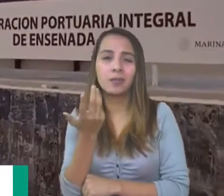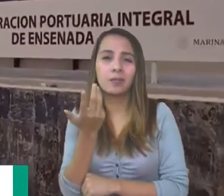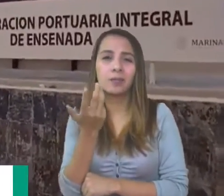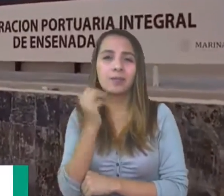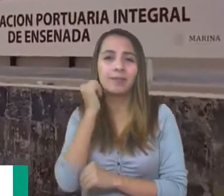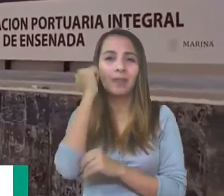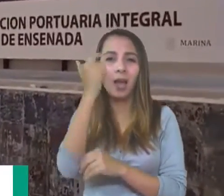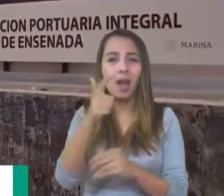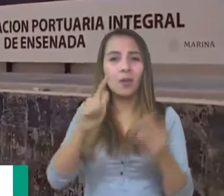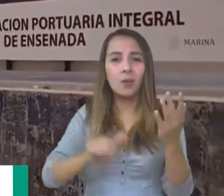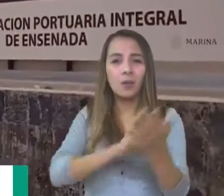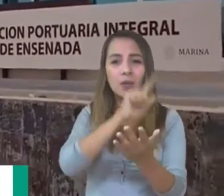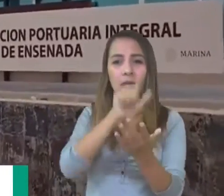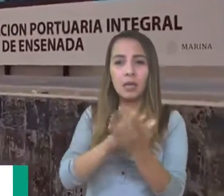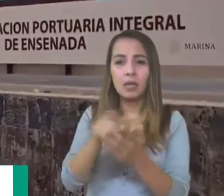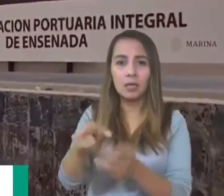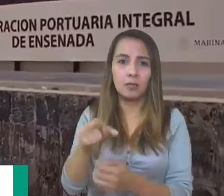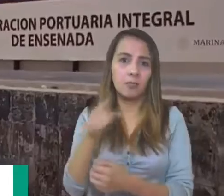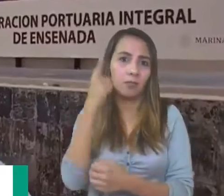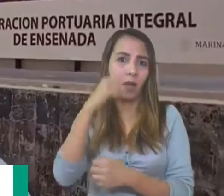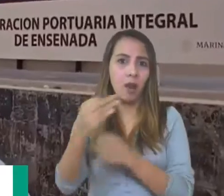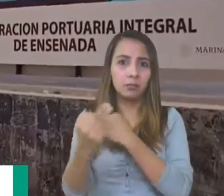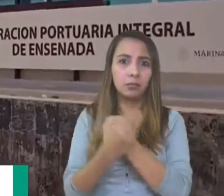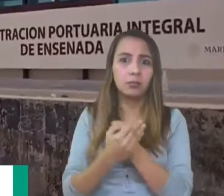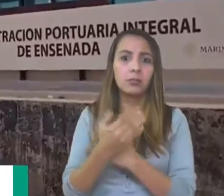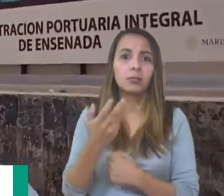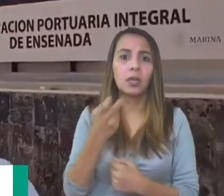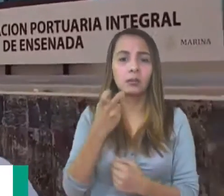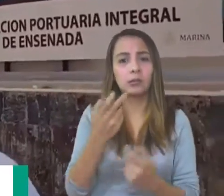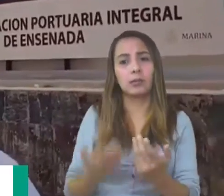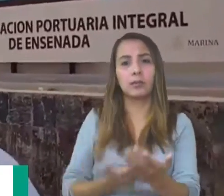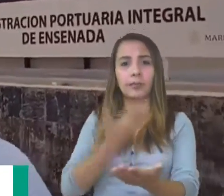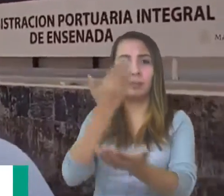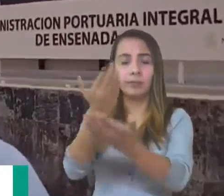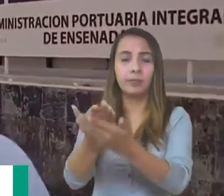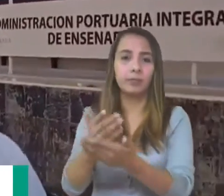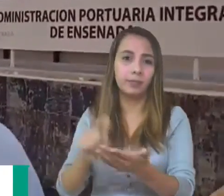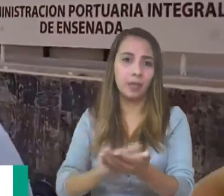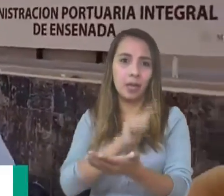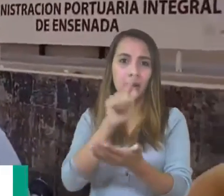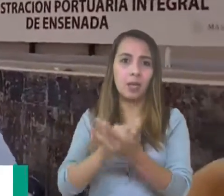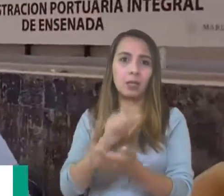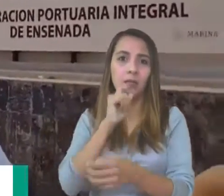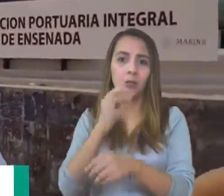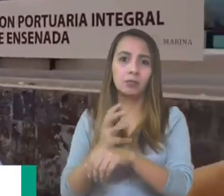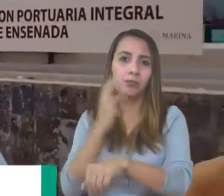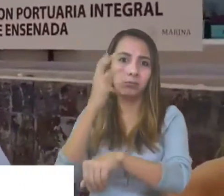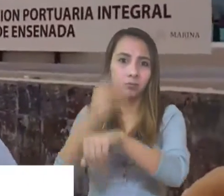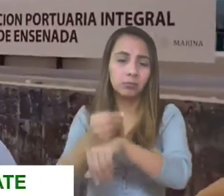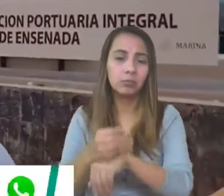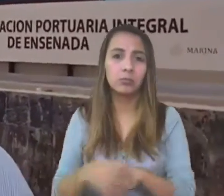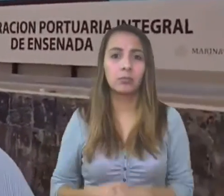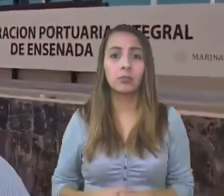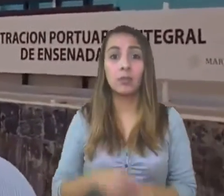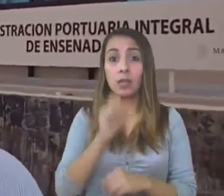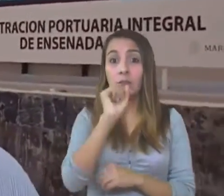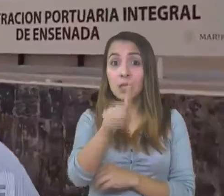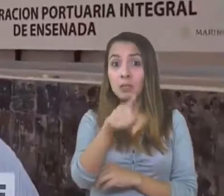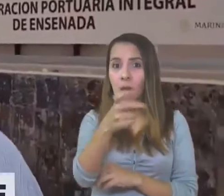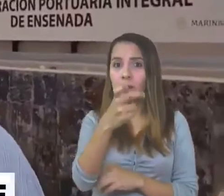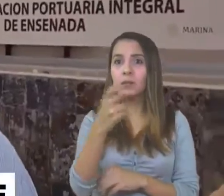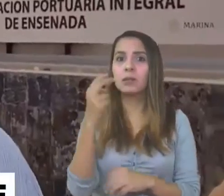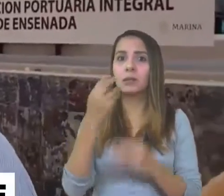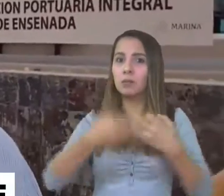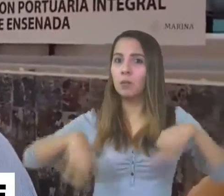algo en la ley que pudiéramos mejorar, también poder llevar esa propuesta de ley. Esa parte también le corresponde para la modificación de las